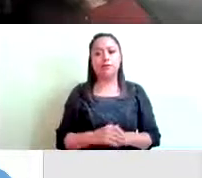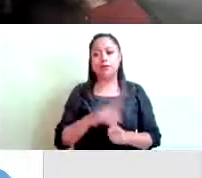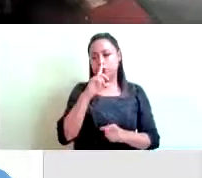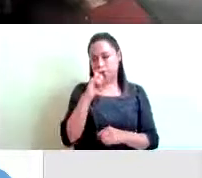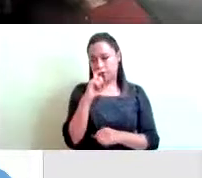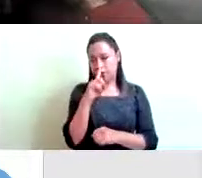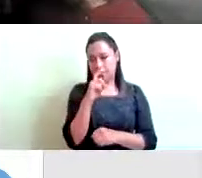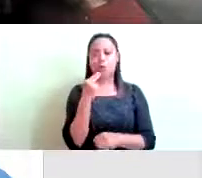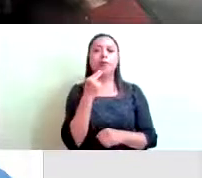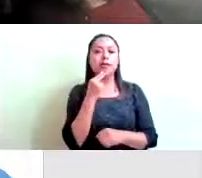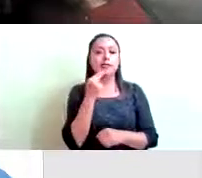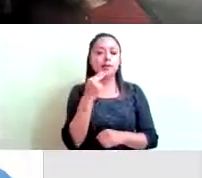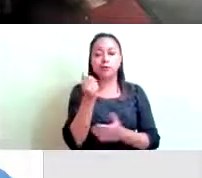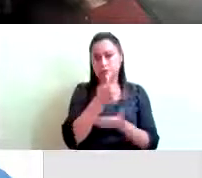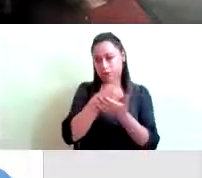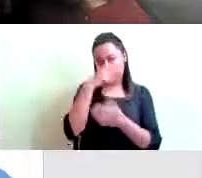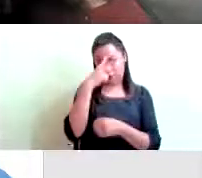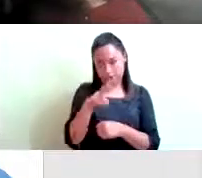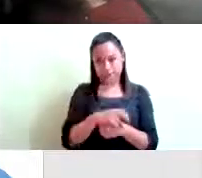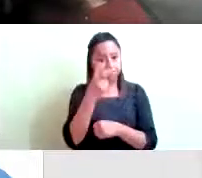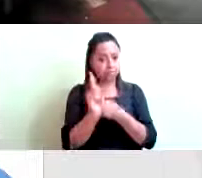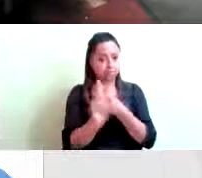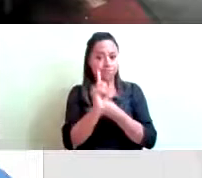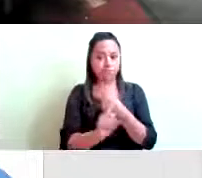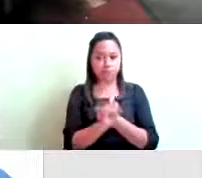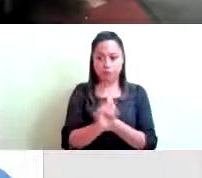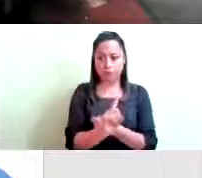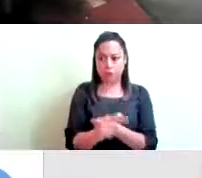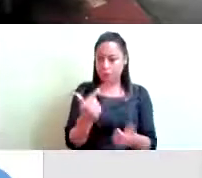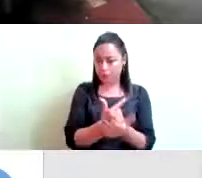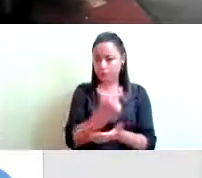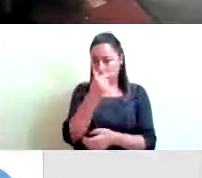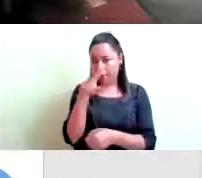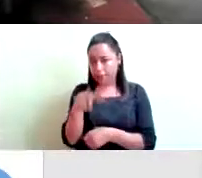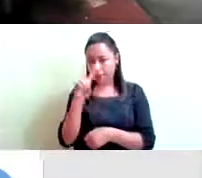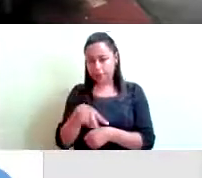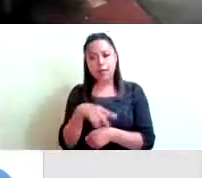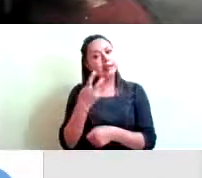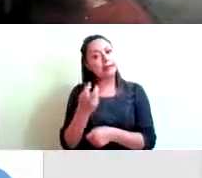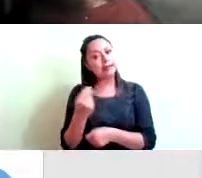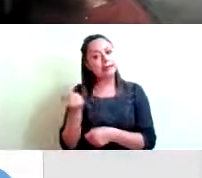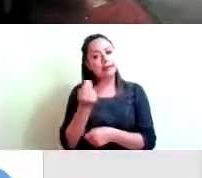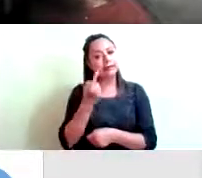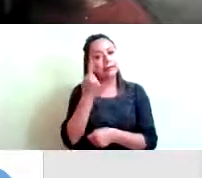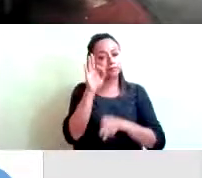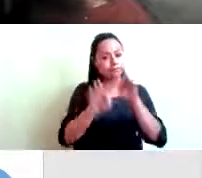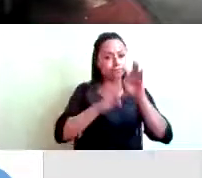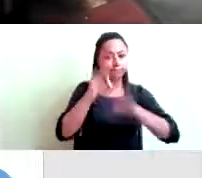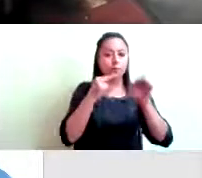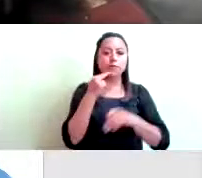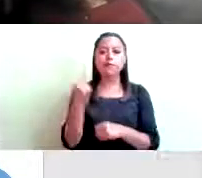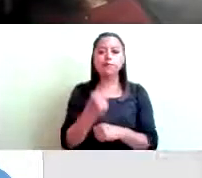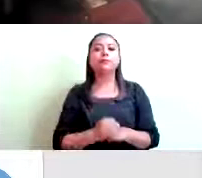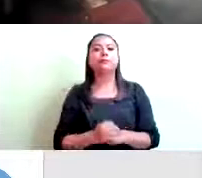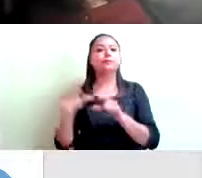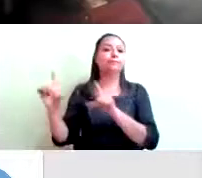se usa en la Ciudad de México, lo cual es un problema severo y que requiere un tratamiento urgente. Nos vamos a